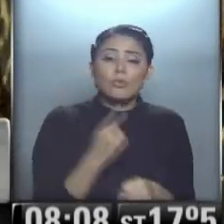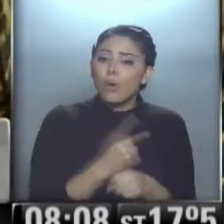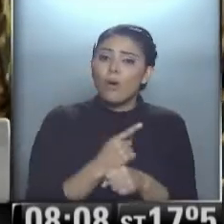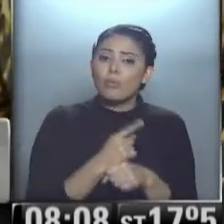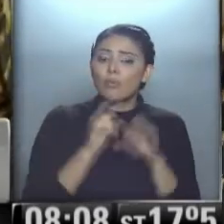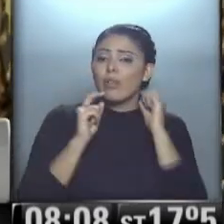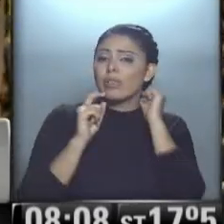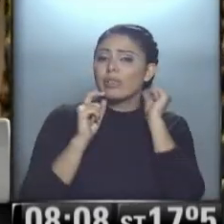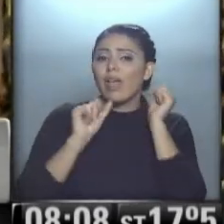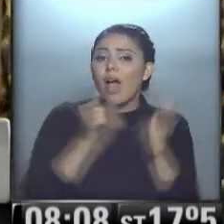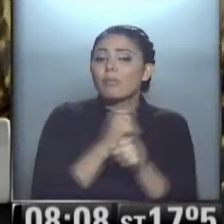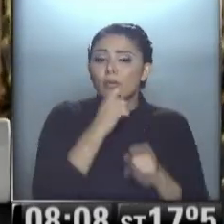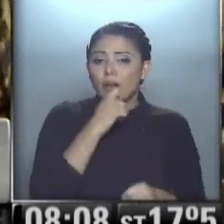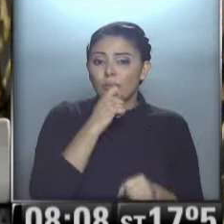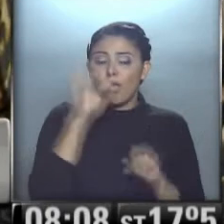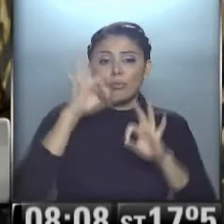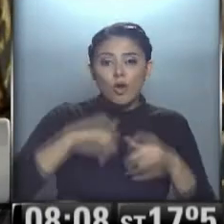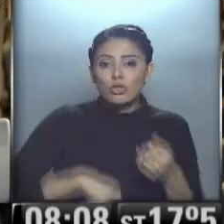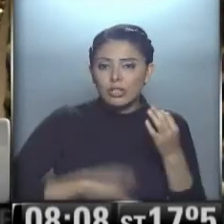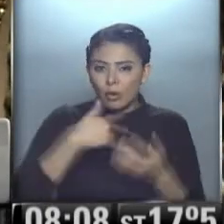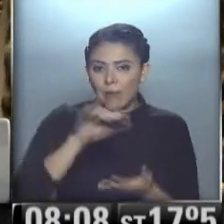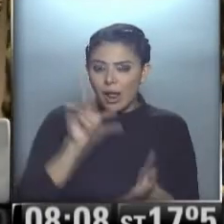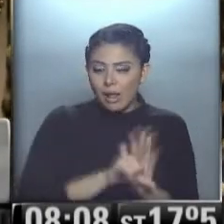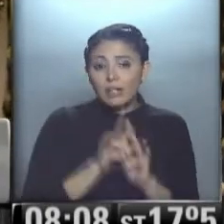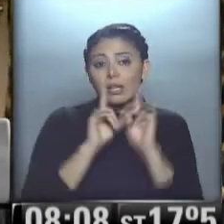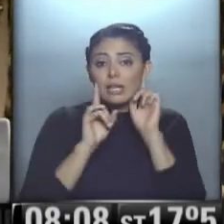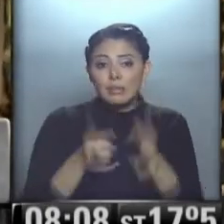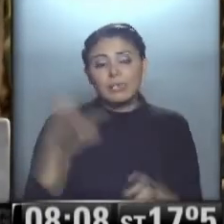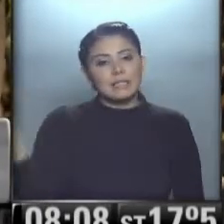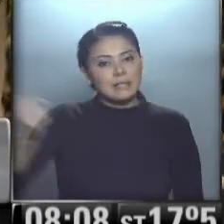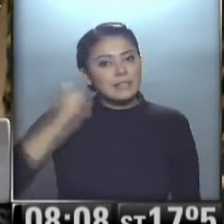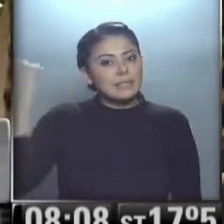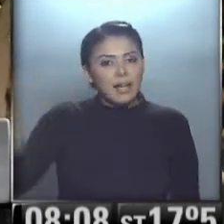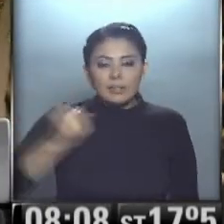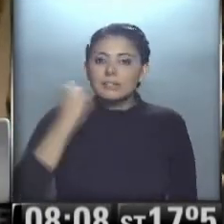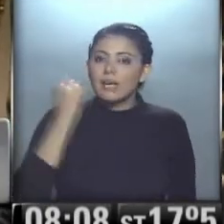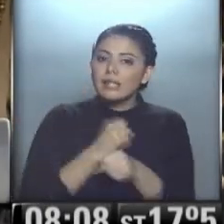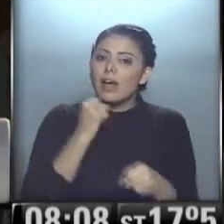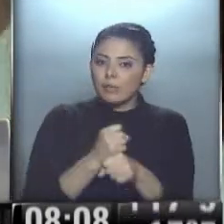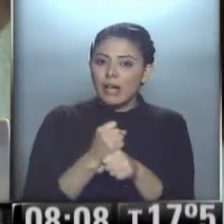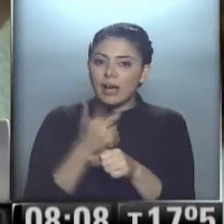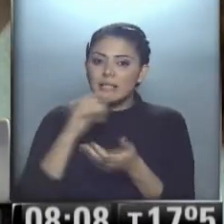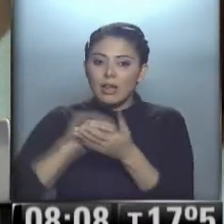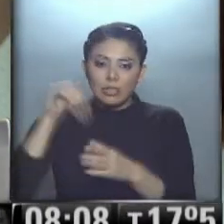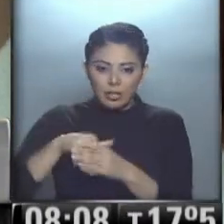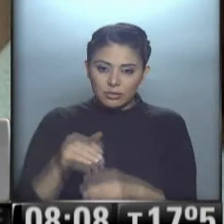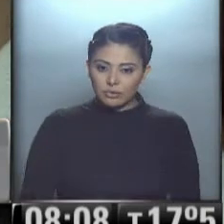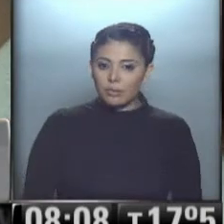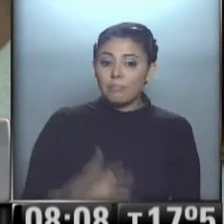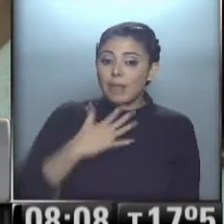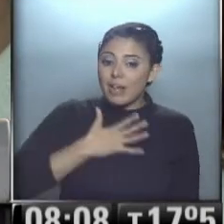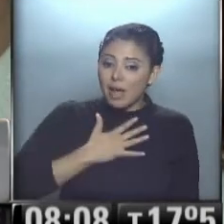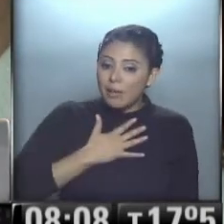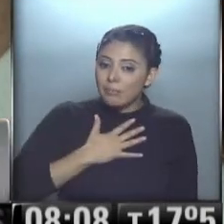pasar digamos este como proyectos que se hagan ley en diputados también intentaremos que trabajarlas en senado para mí en lo personal